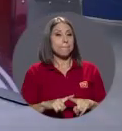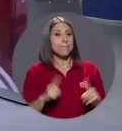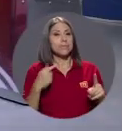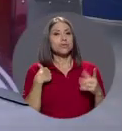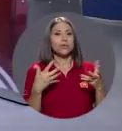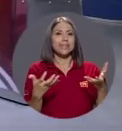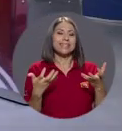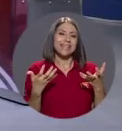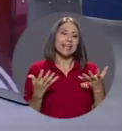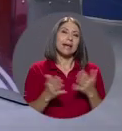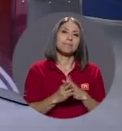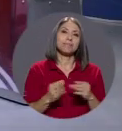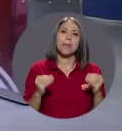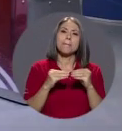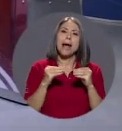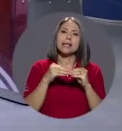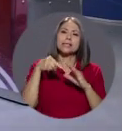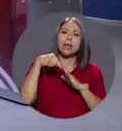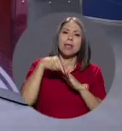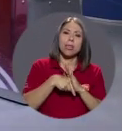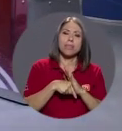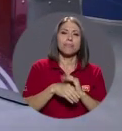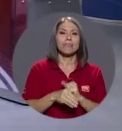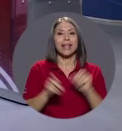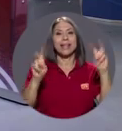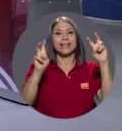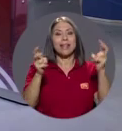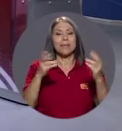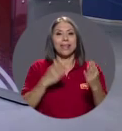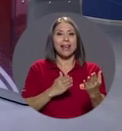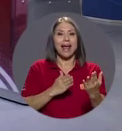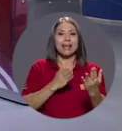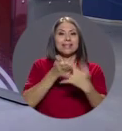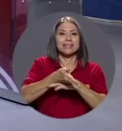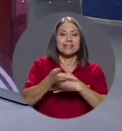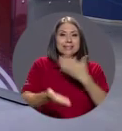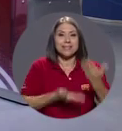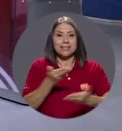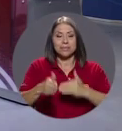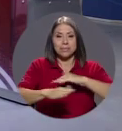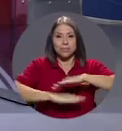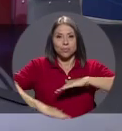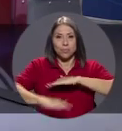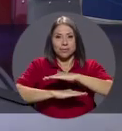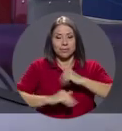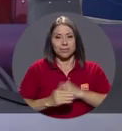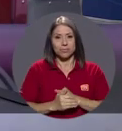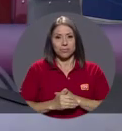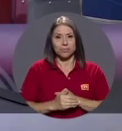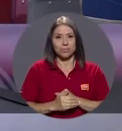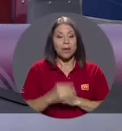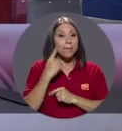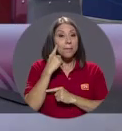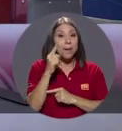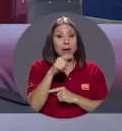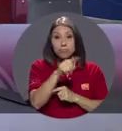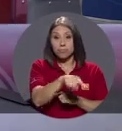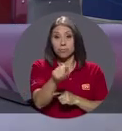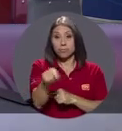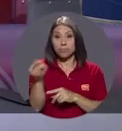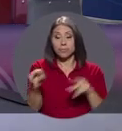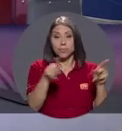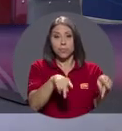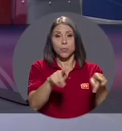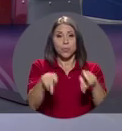pero quisiera como que lo desarrolláramos un poco más, es el tema de la accesibilidad a los servicios básicos a la población, porque